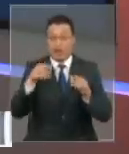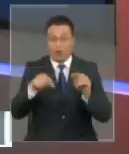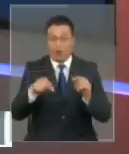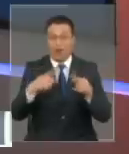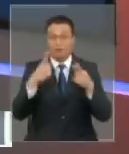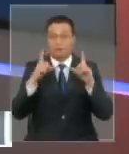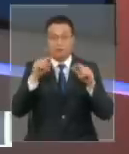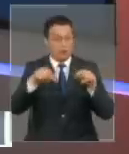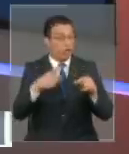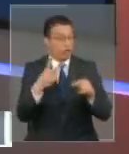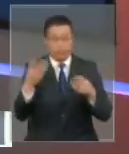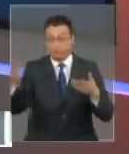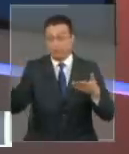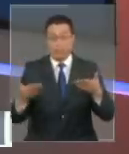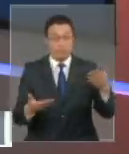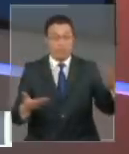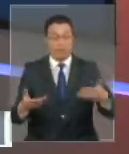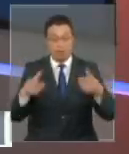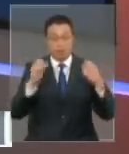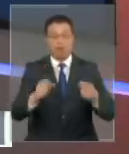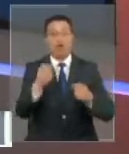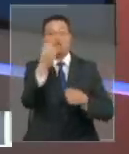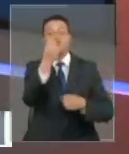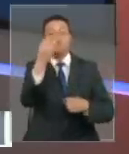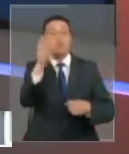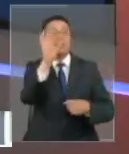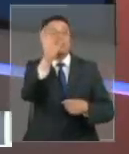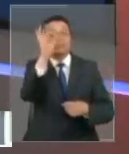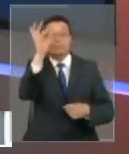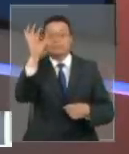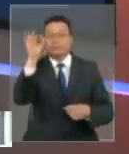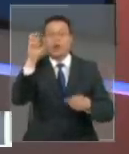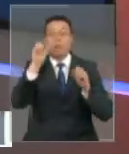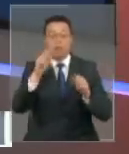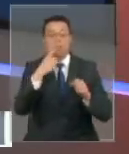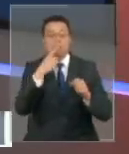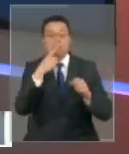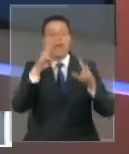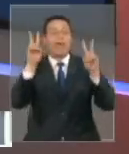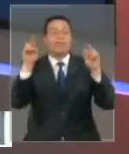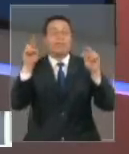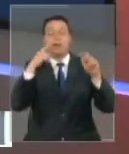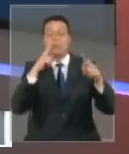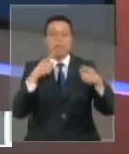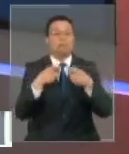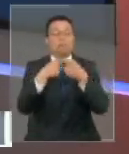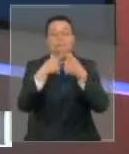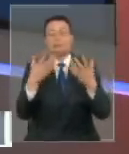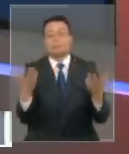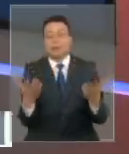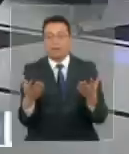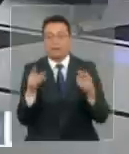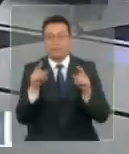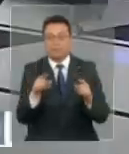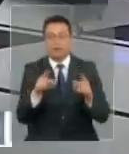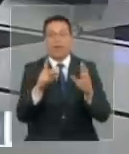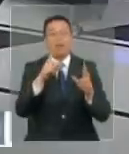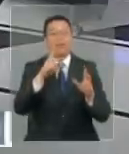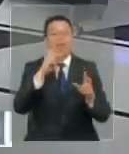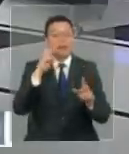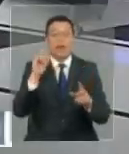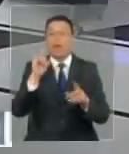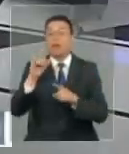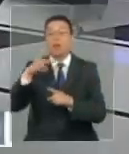quienes están acá, invitados, van a poder escoger un número y por eso también van a poder debatir sobre un tema. Así que acá está Daniel, está